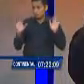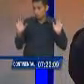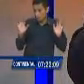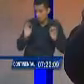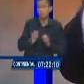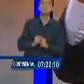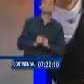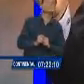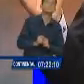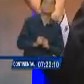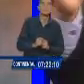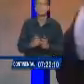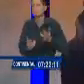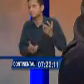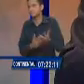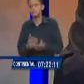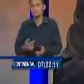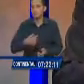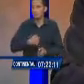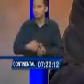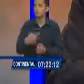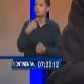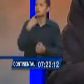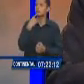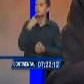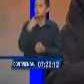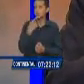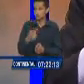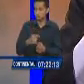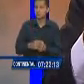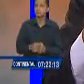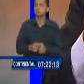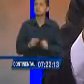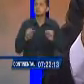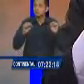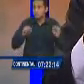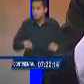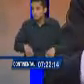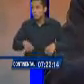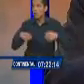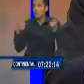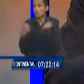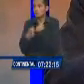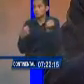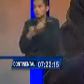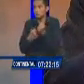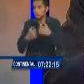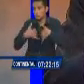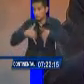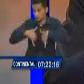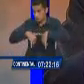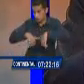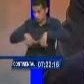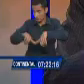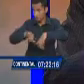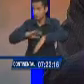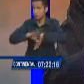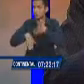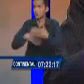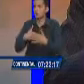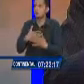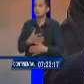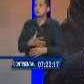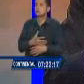Entonces, lo que digo es, para seguir apoyando y defendiendo la necesidad del seguro